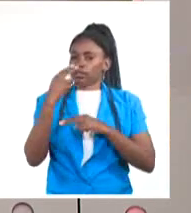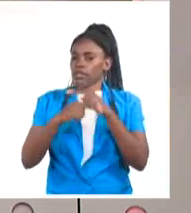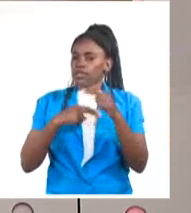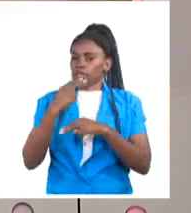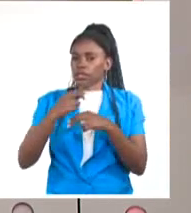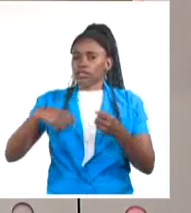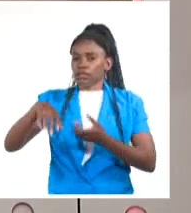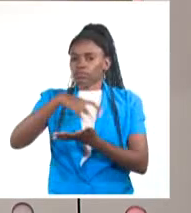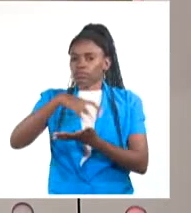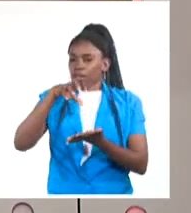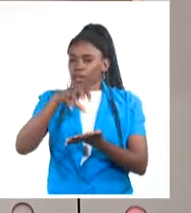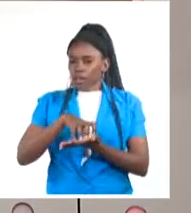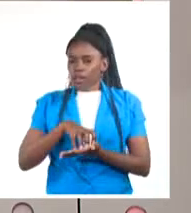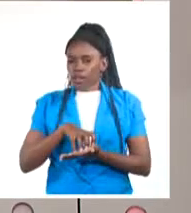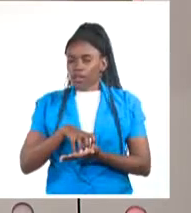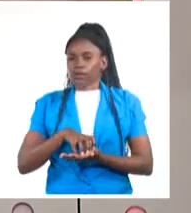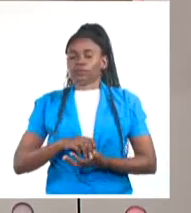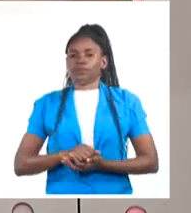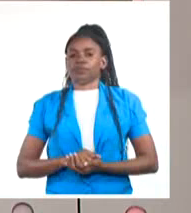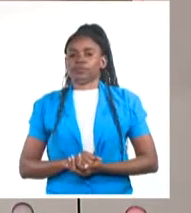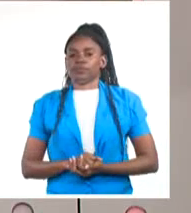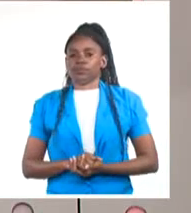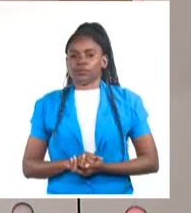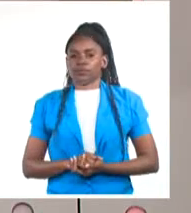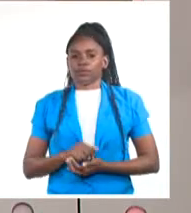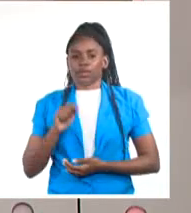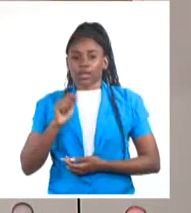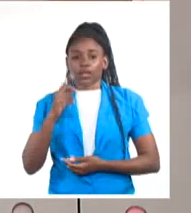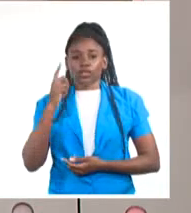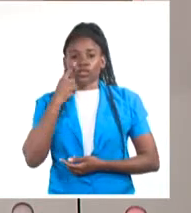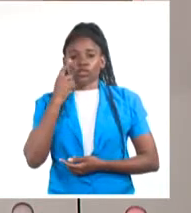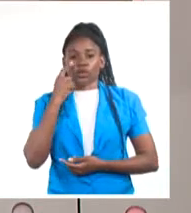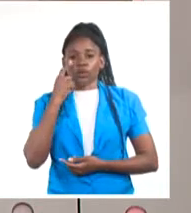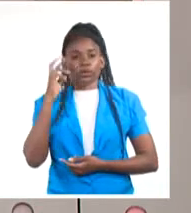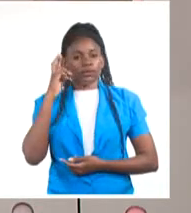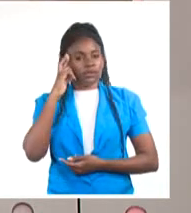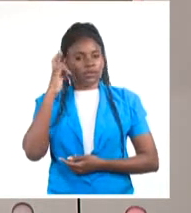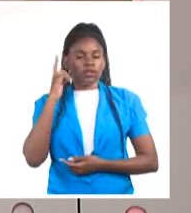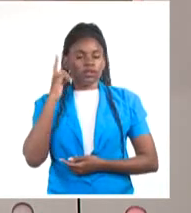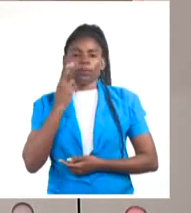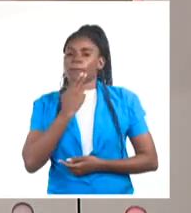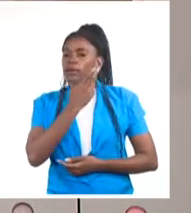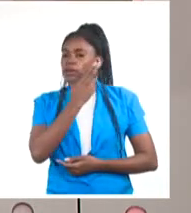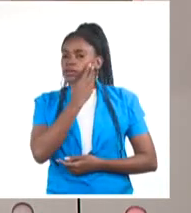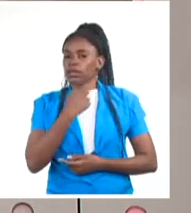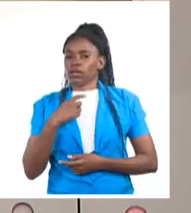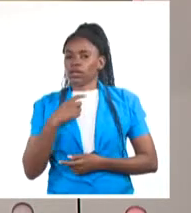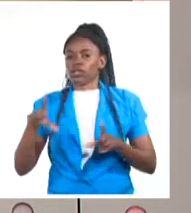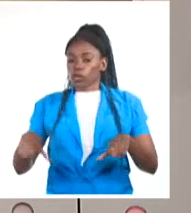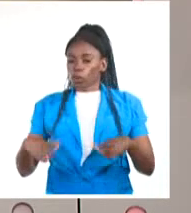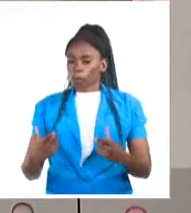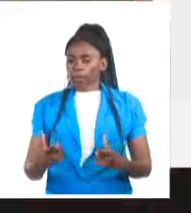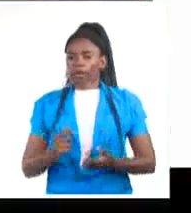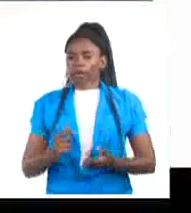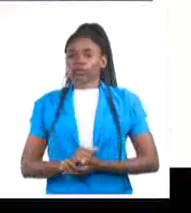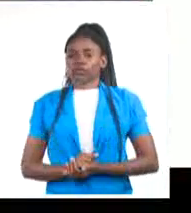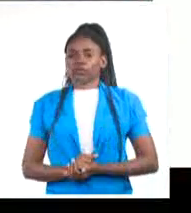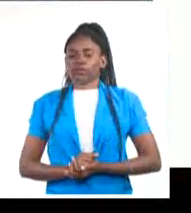de las Artes Plásticas. La muestra constituye homenaje al aniversario 170 del natalicio de José Martí.